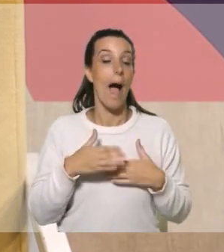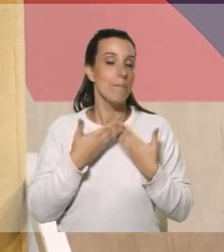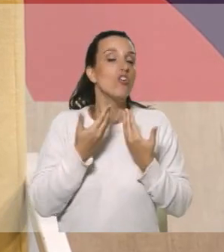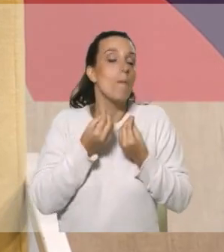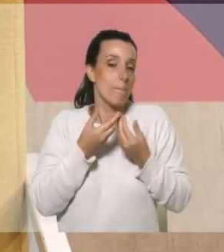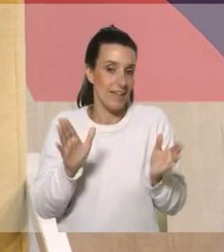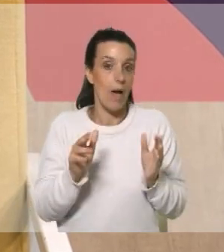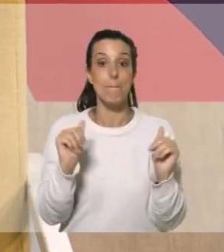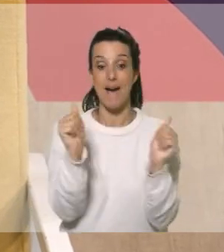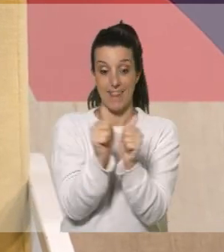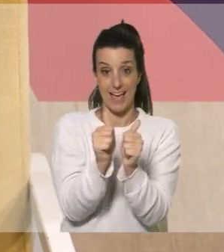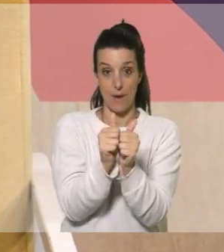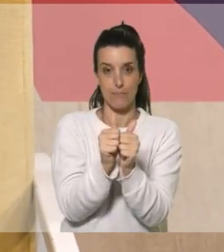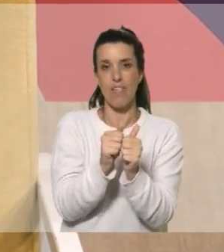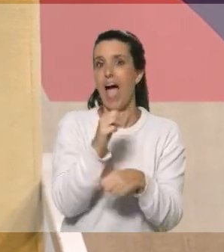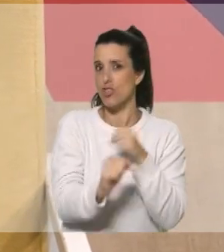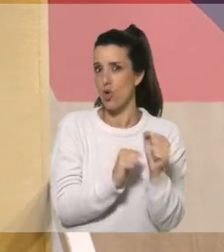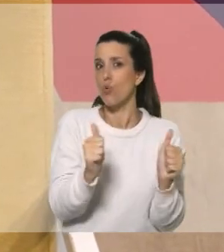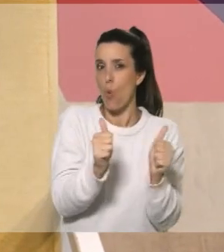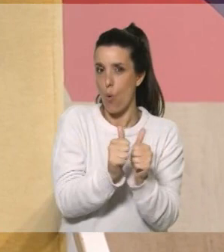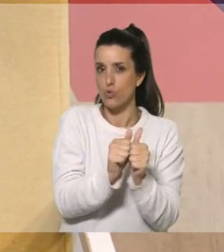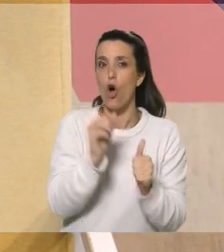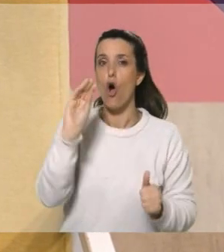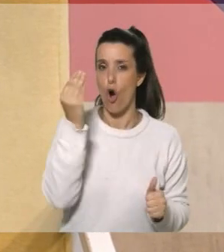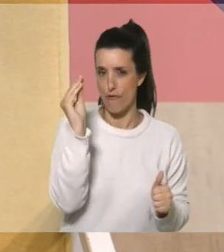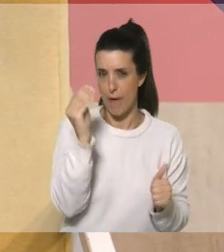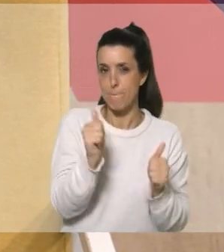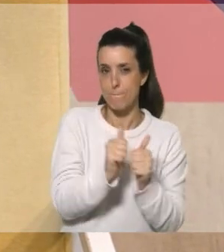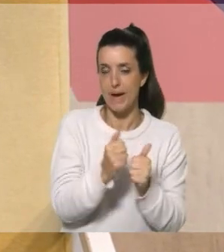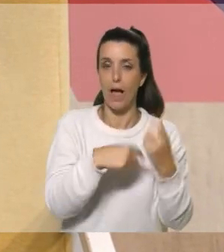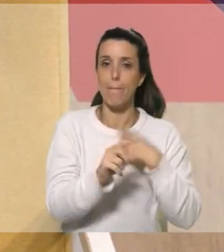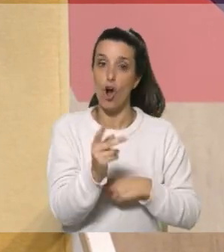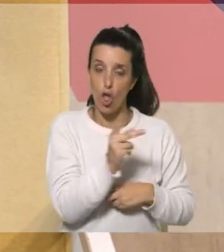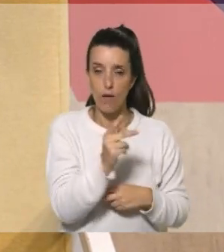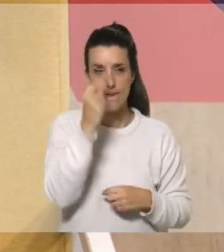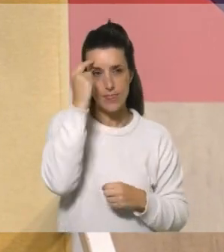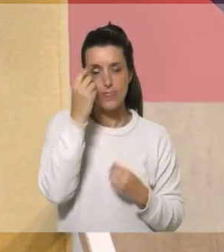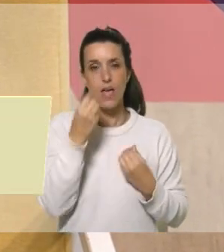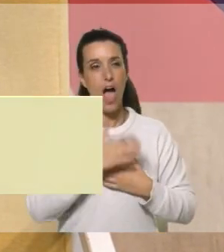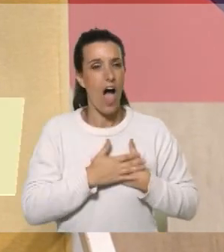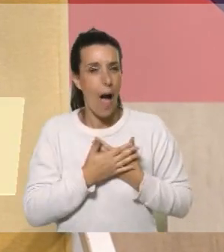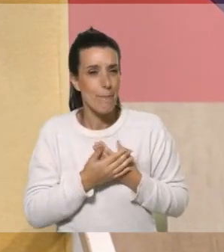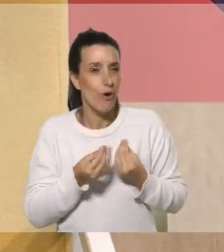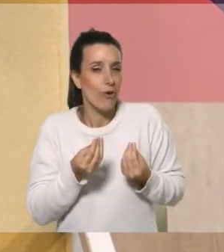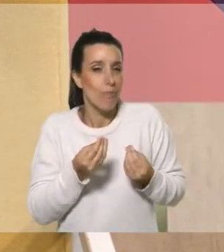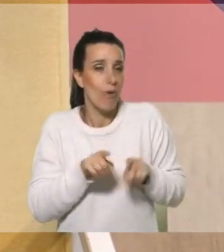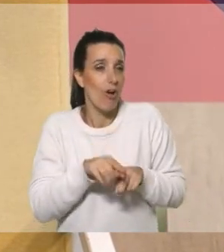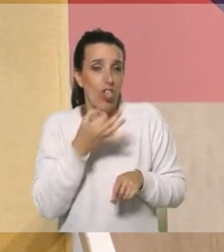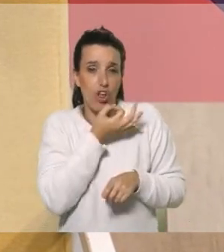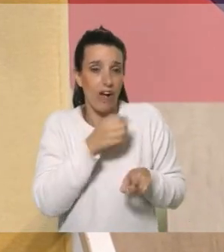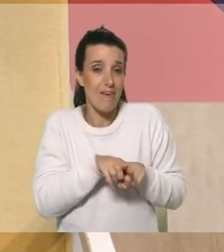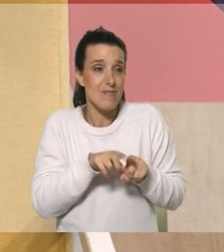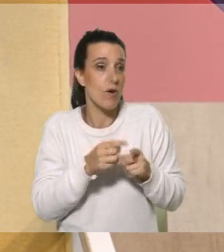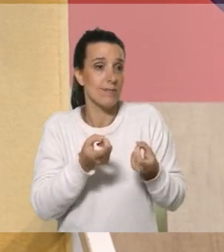pareja una pareja que lleva varios años junta una pareja joven pero que se plantea en esta cuestión de que el amor es casi como una droga que